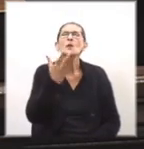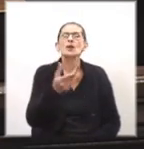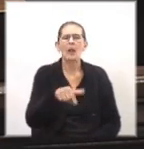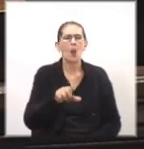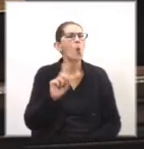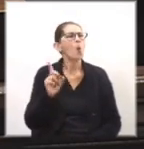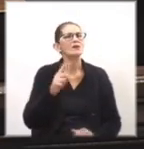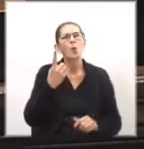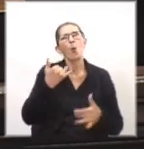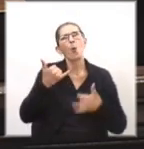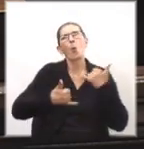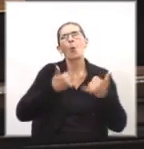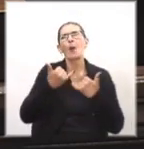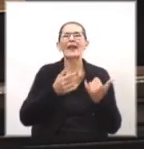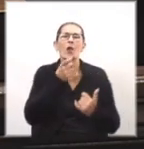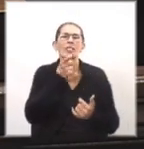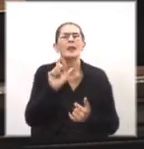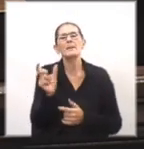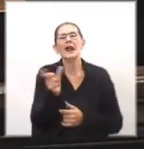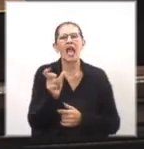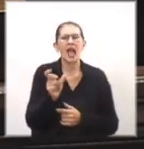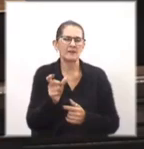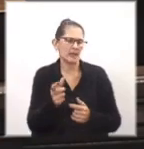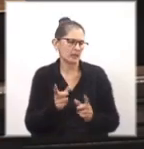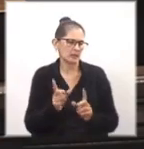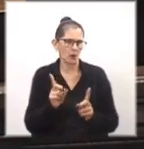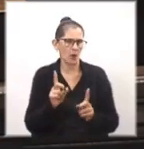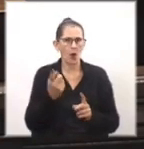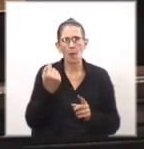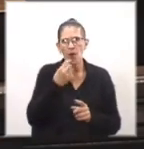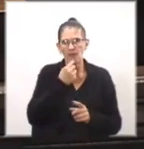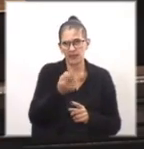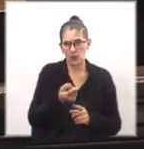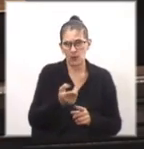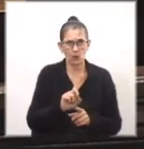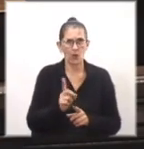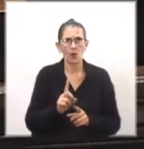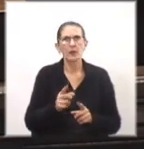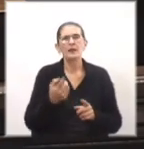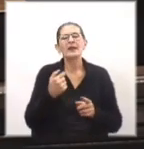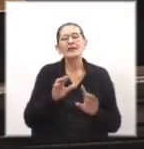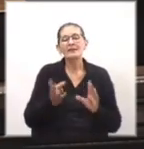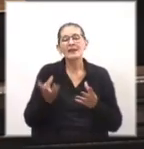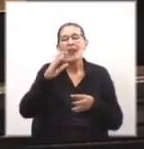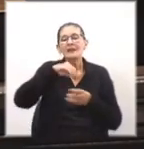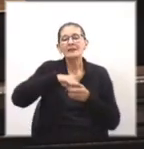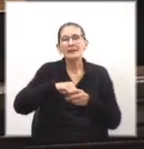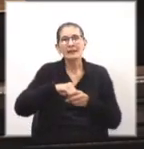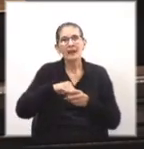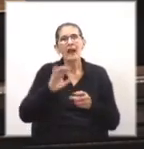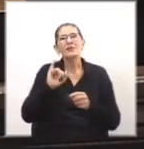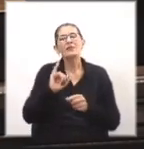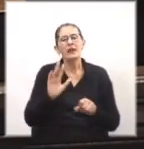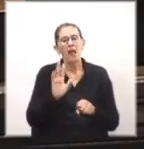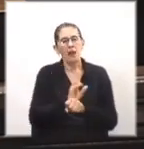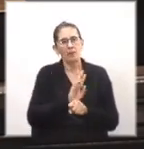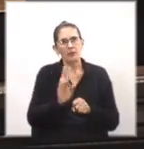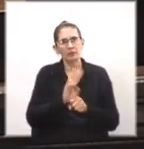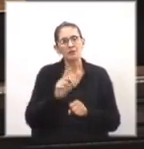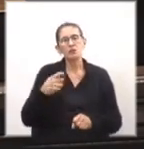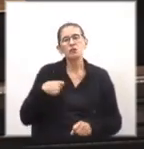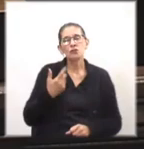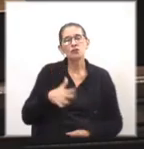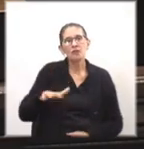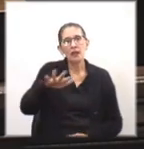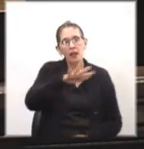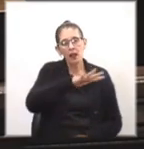juego de palabras como en algún momento se expresó. Se refiere a la integralidad de la protección social que